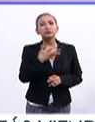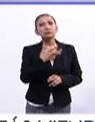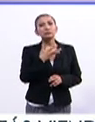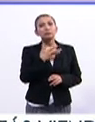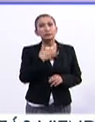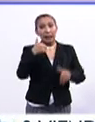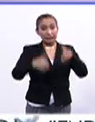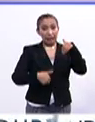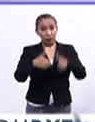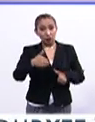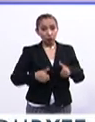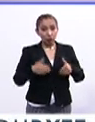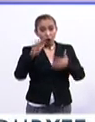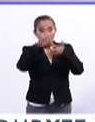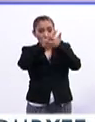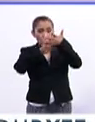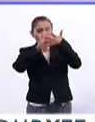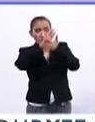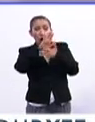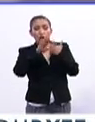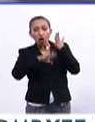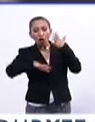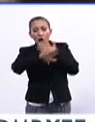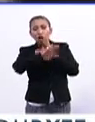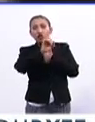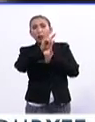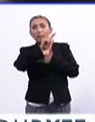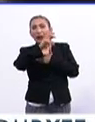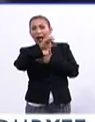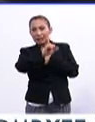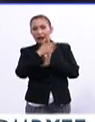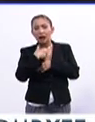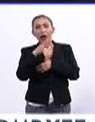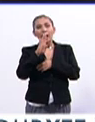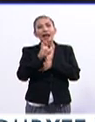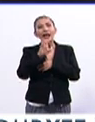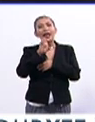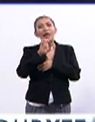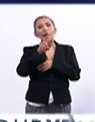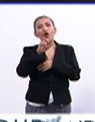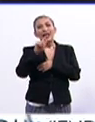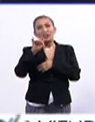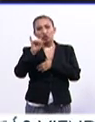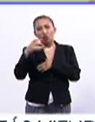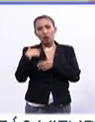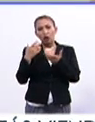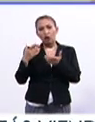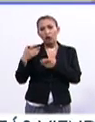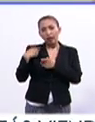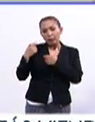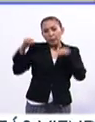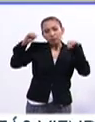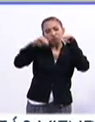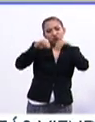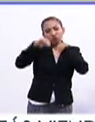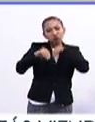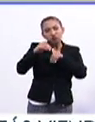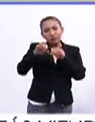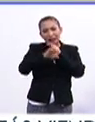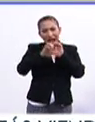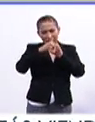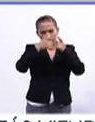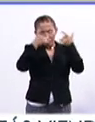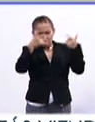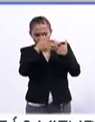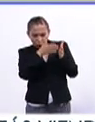el teatro de sombras son la recreación hay de boleto con el manuel márquez justamente acompañan la escena y nos están